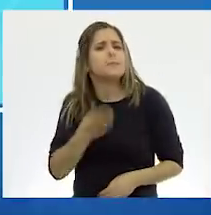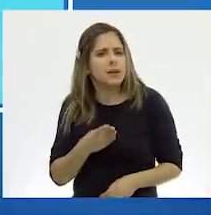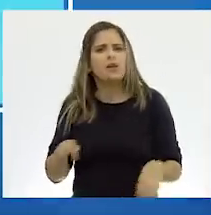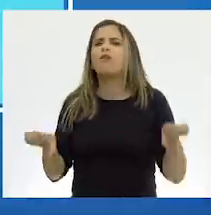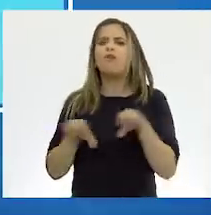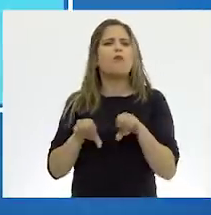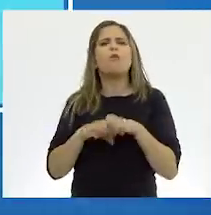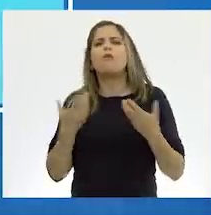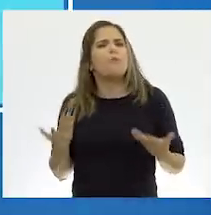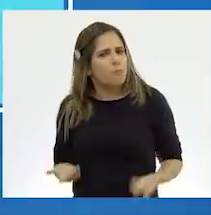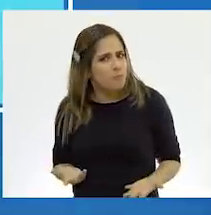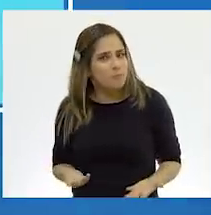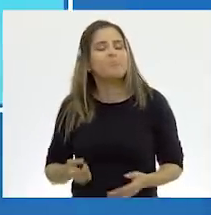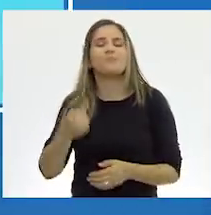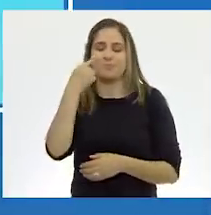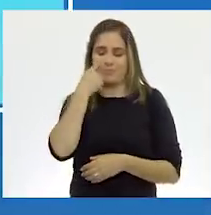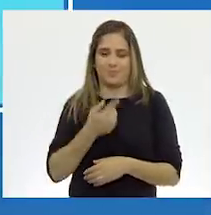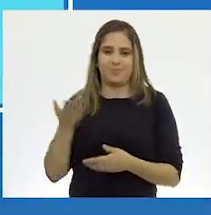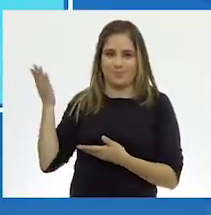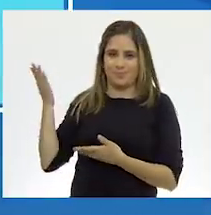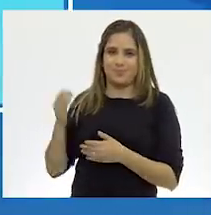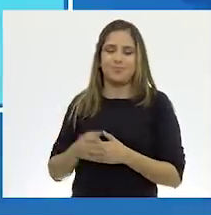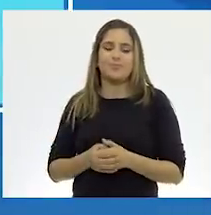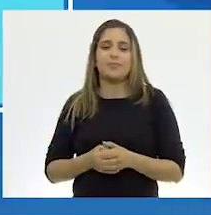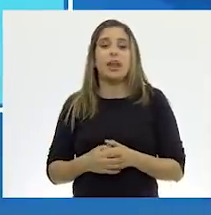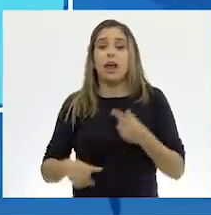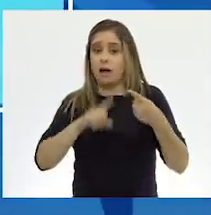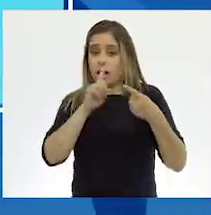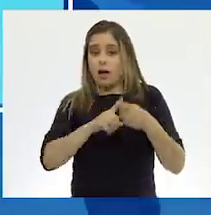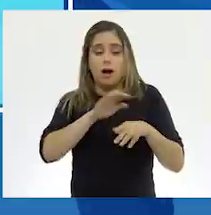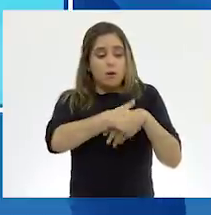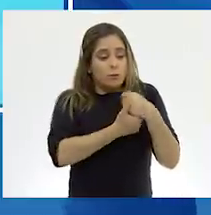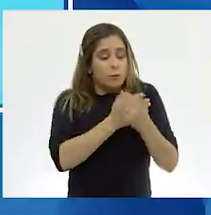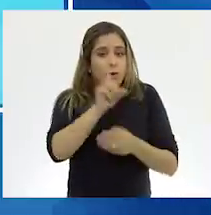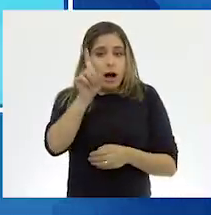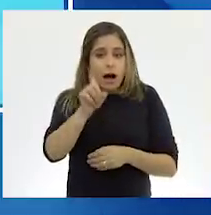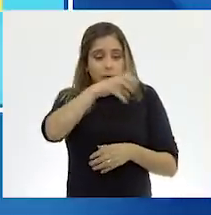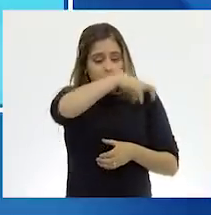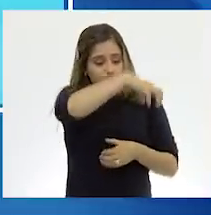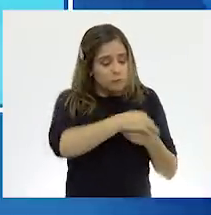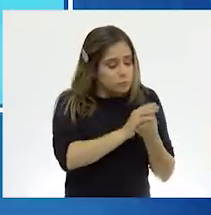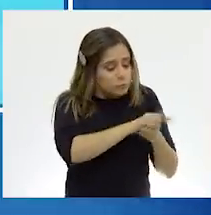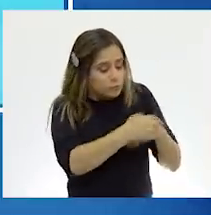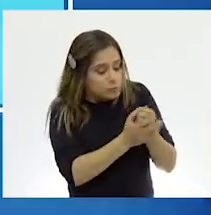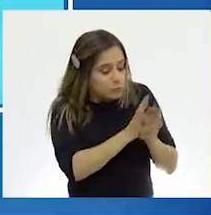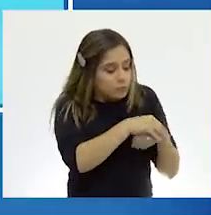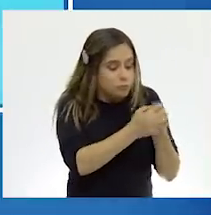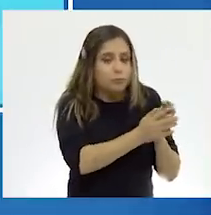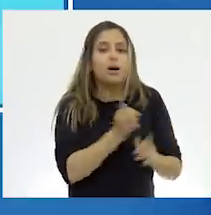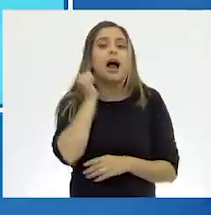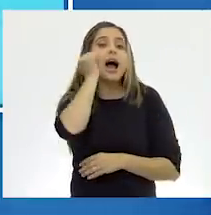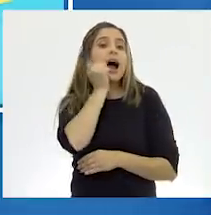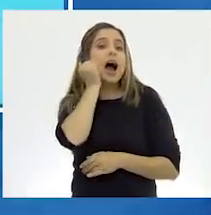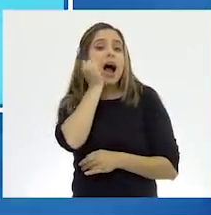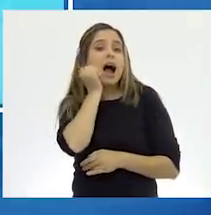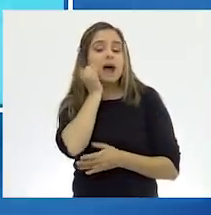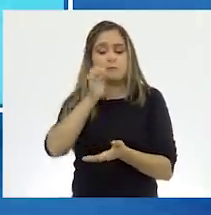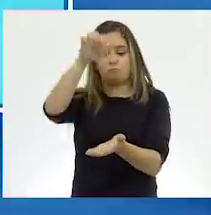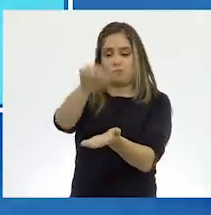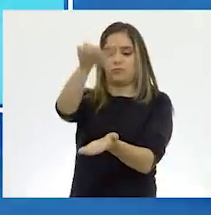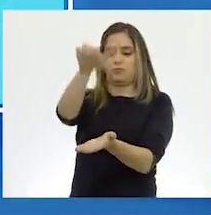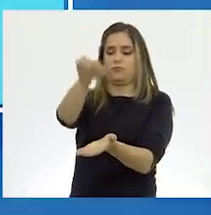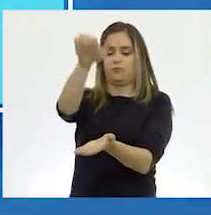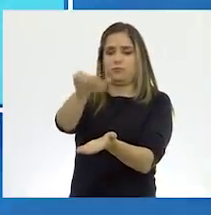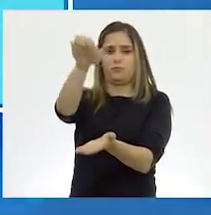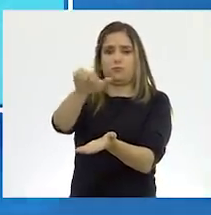hacerlo correctamente. Moja tus manos. Usa suficiente jabón. Frota tus palmas una